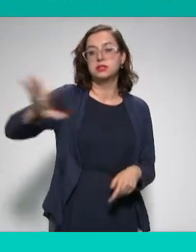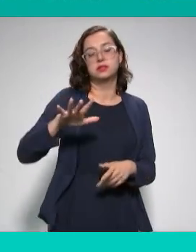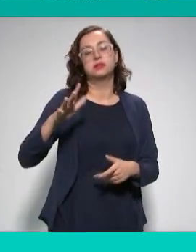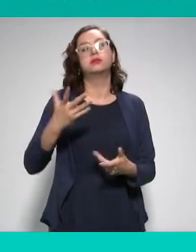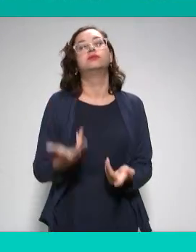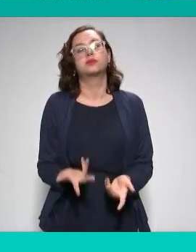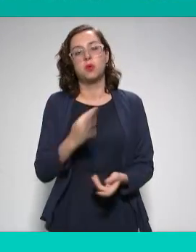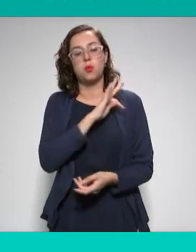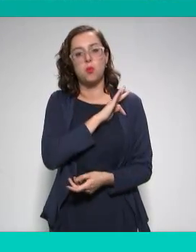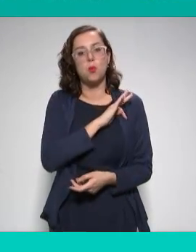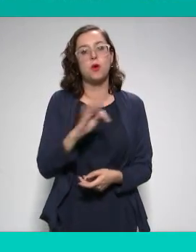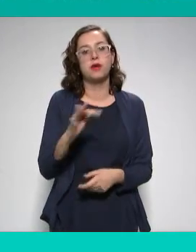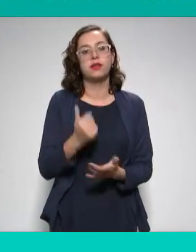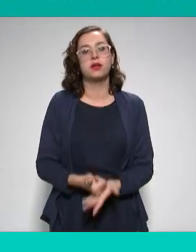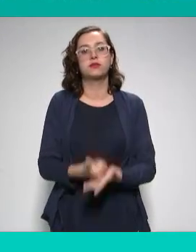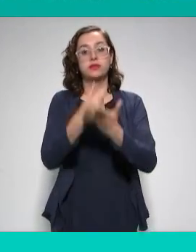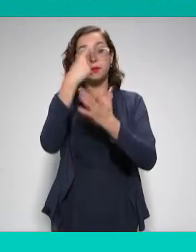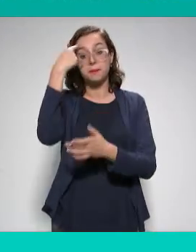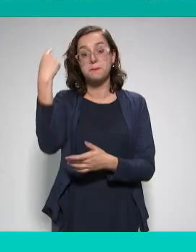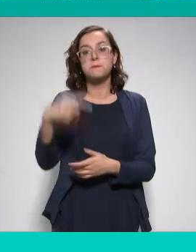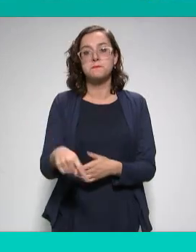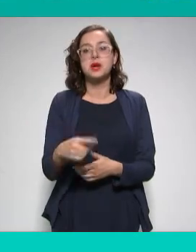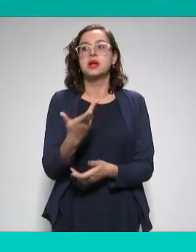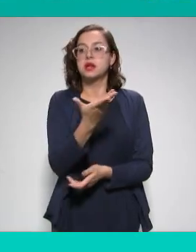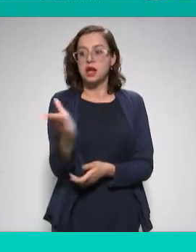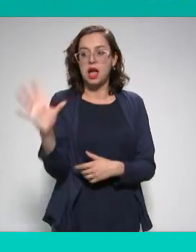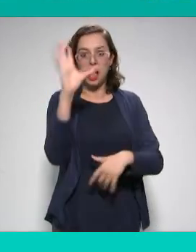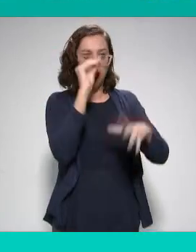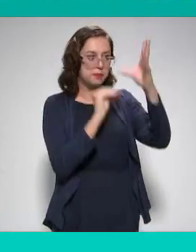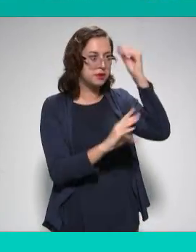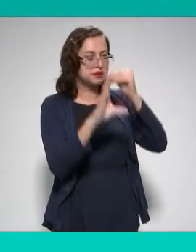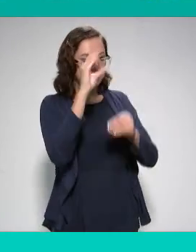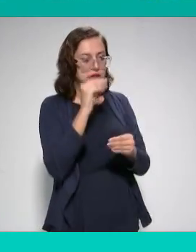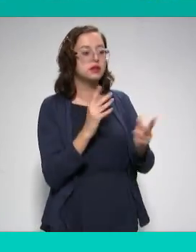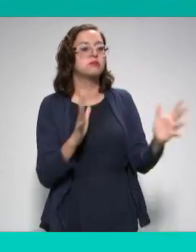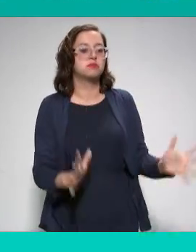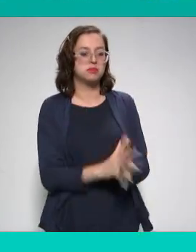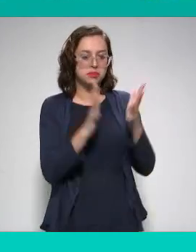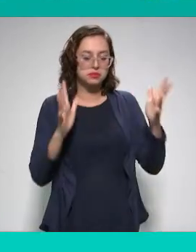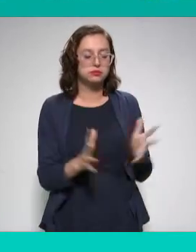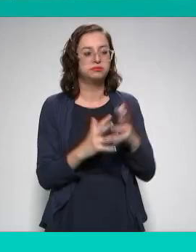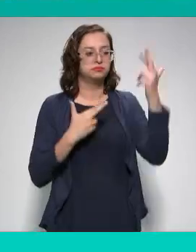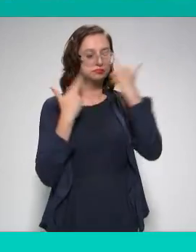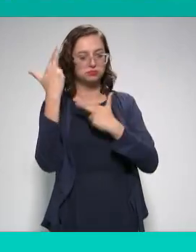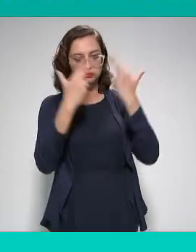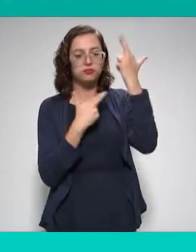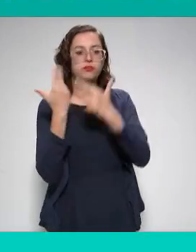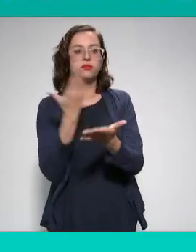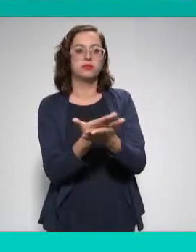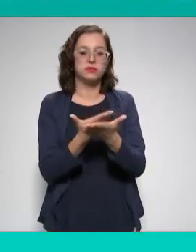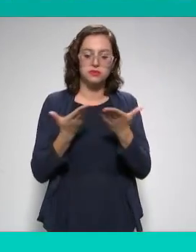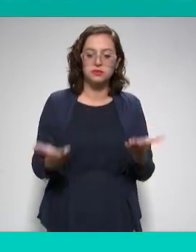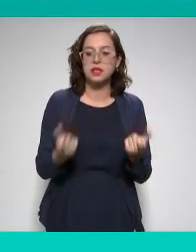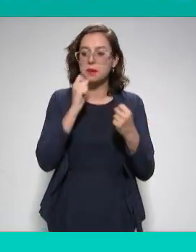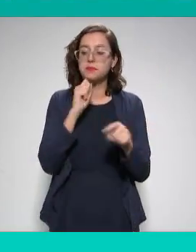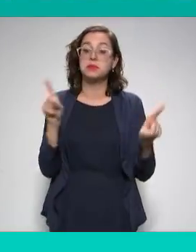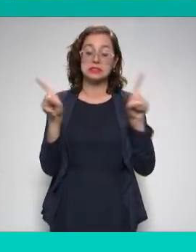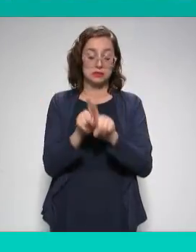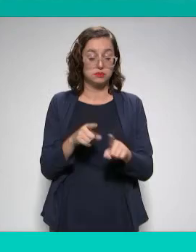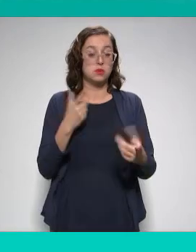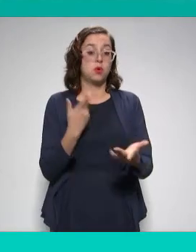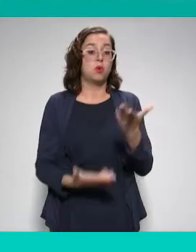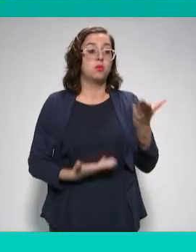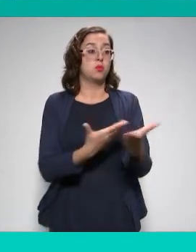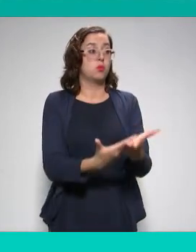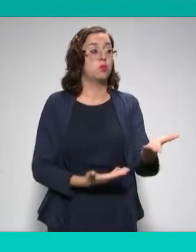general permitirán que ésta se involucre tanto en los ejercicios de análisis de la situación actual como en la elaboración